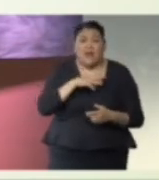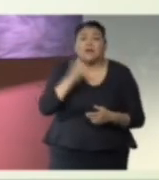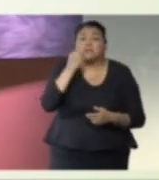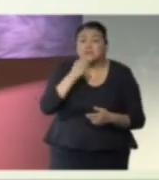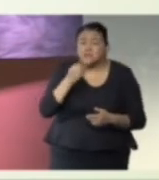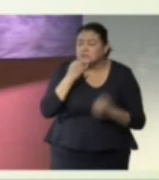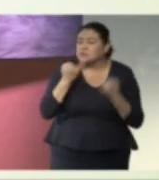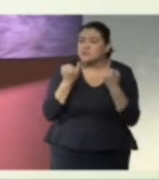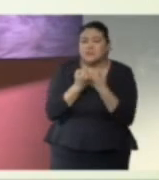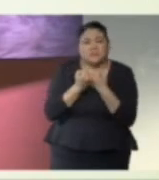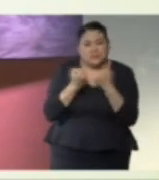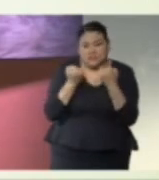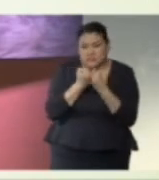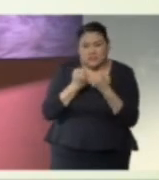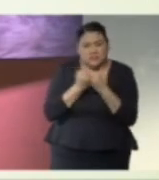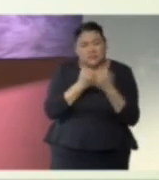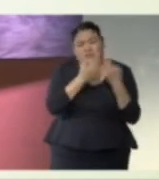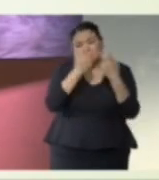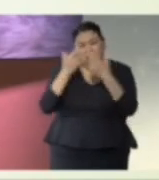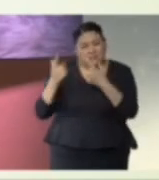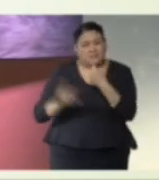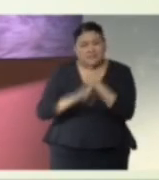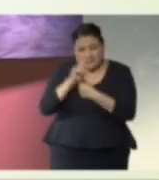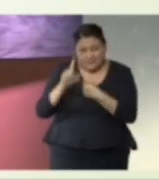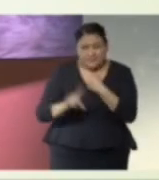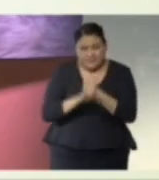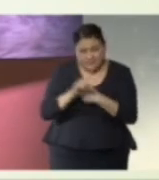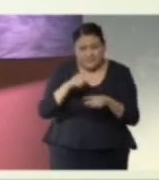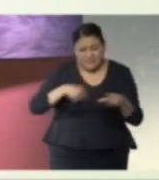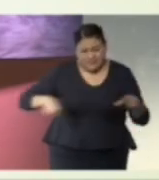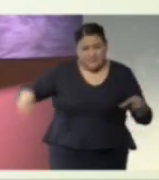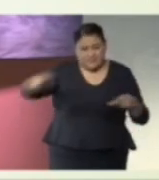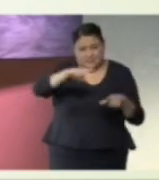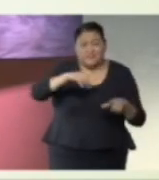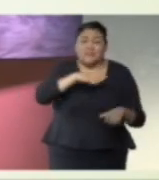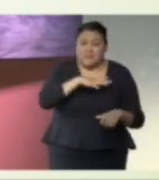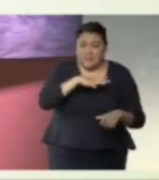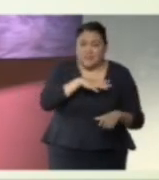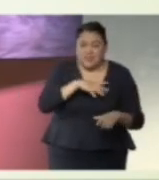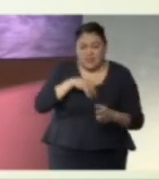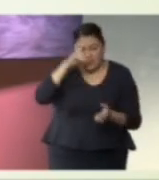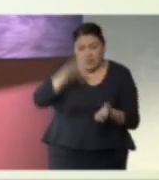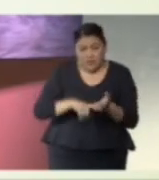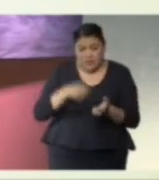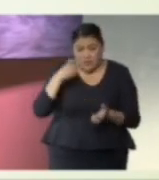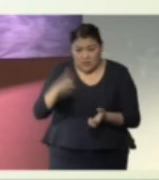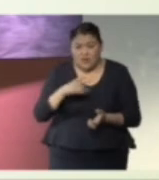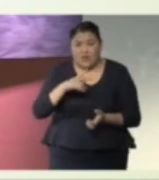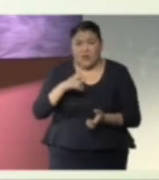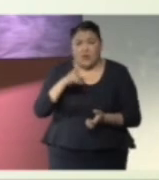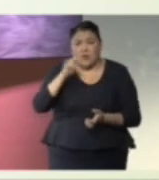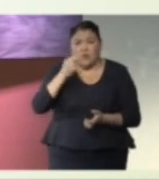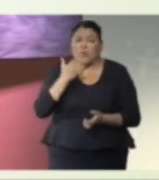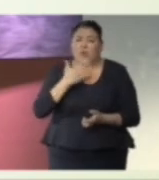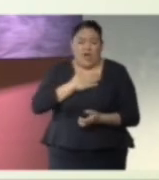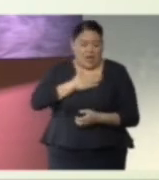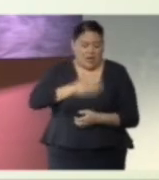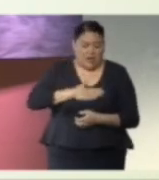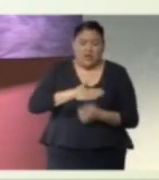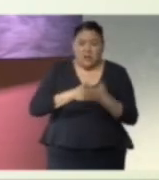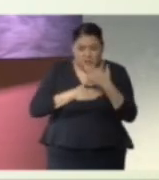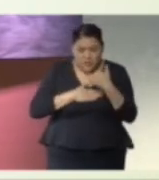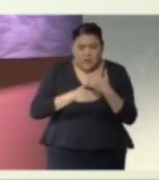¿sí? Desde ahí están, creo que, todas estas injusticias